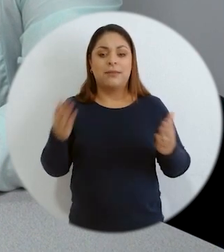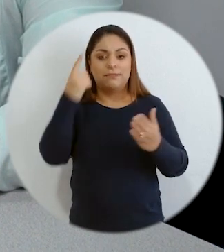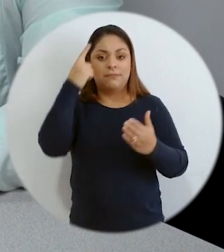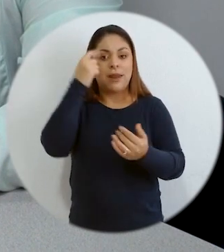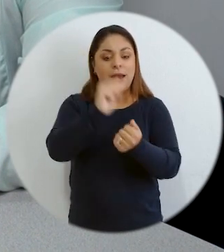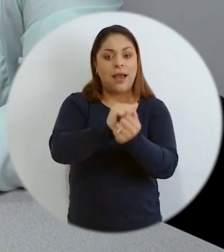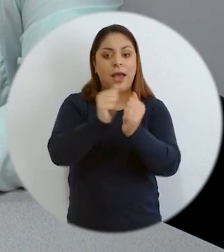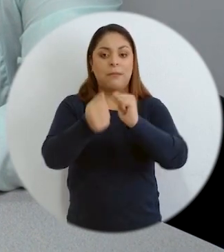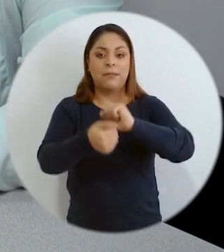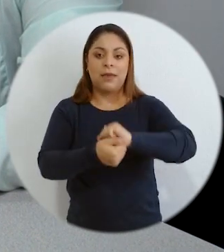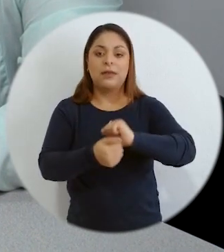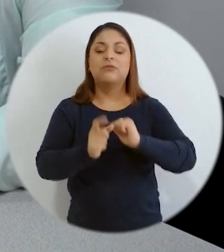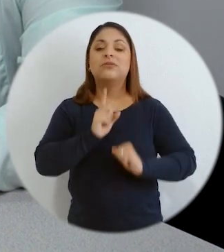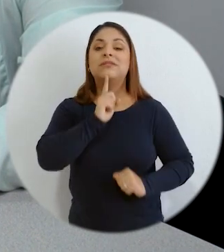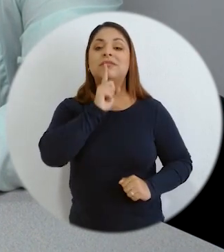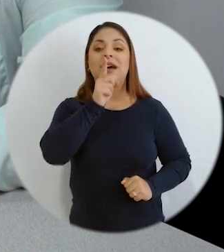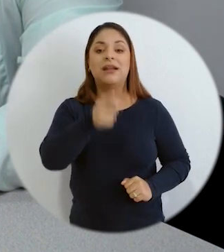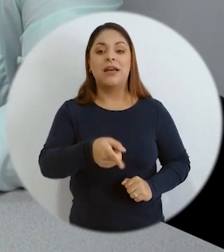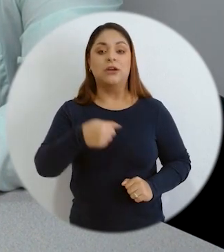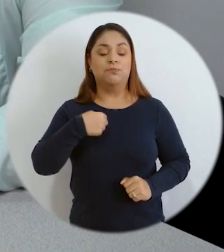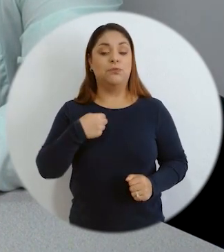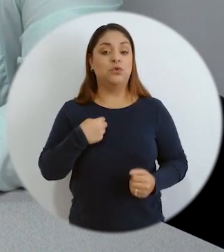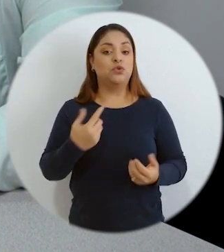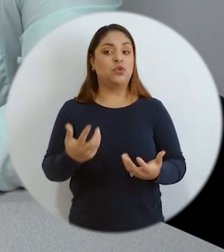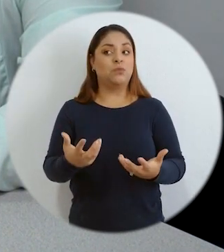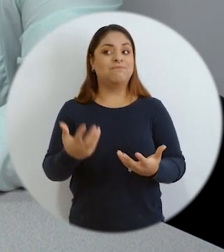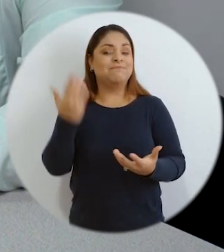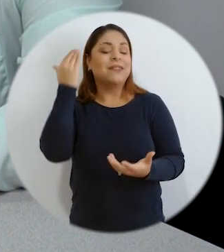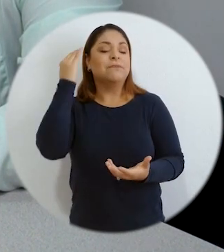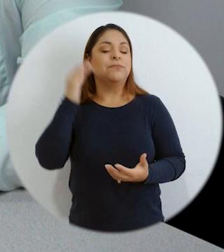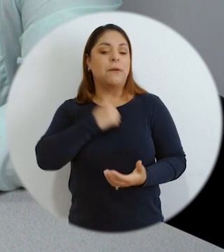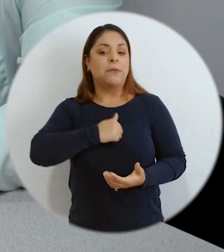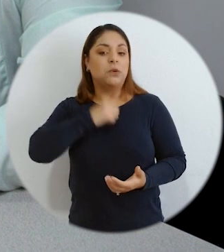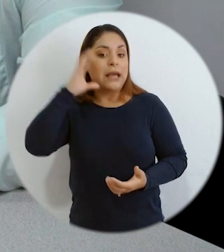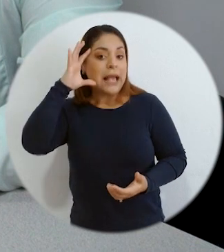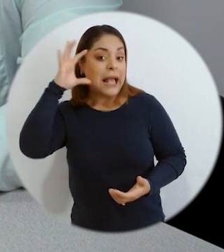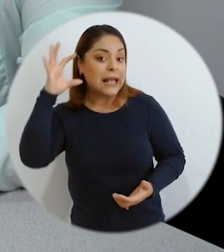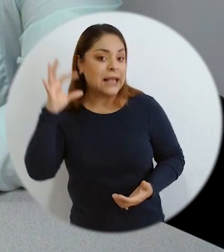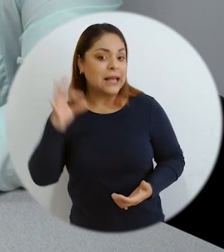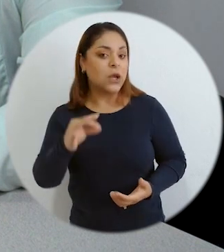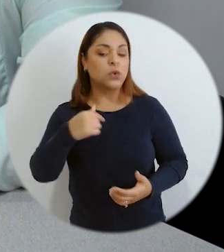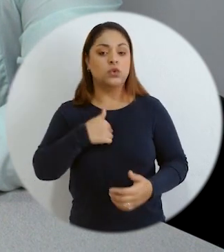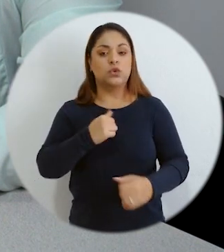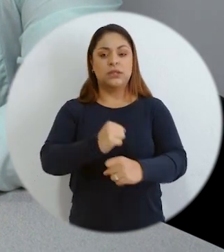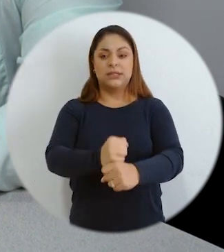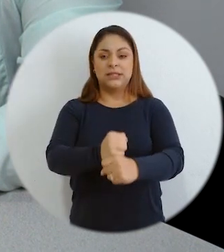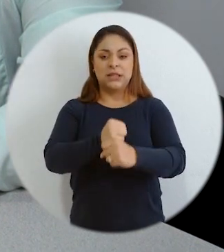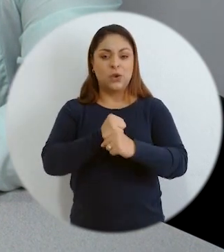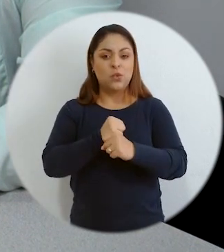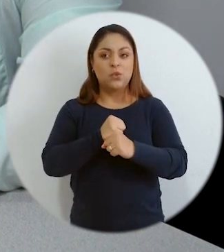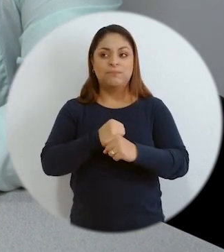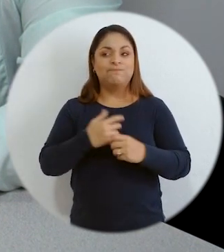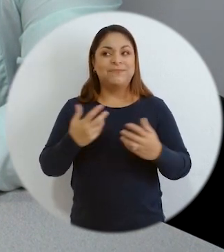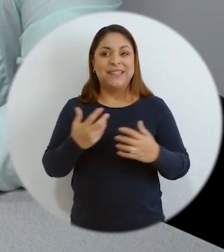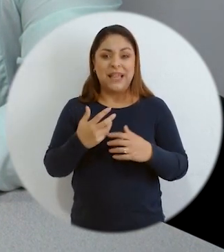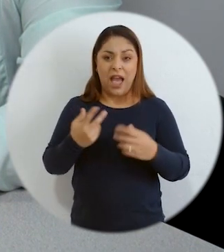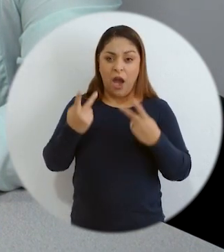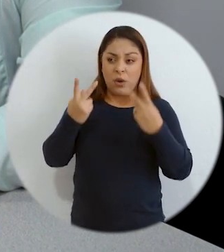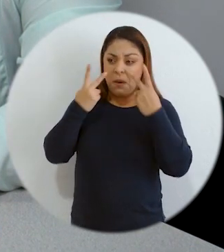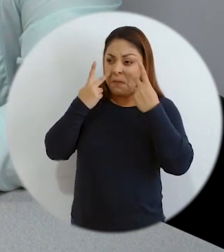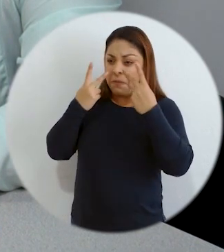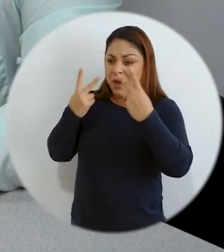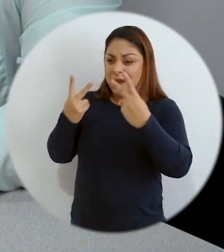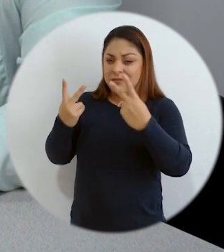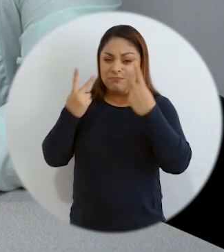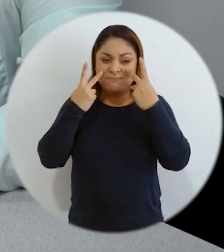con la que contamos los seres humanos para cambiar las realidades, y yo creo, bueno, estoy seguro de que es completamente